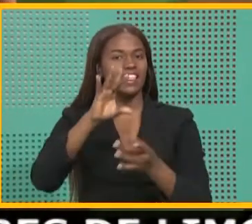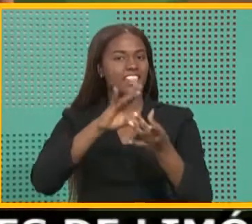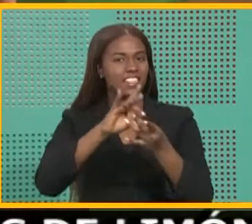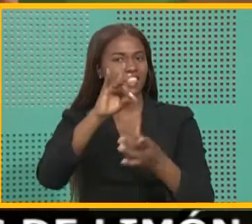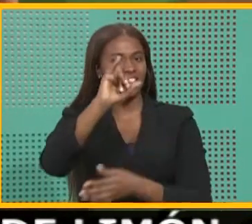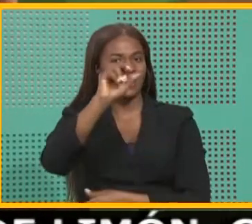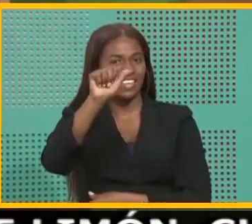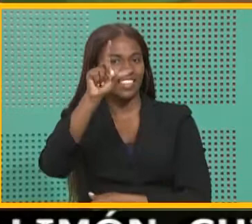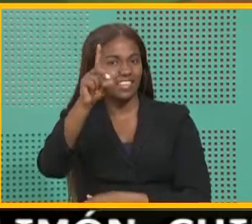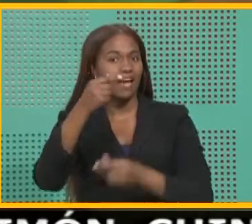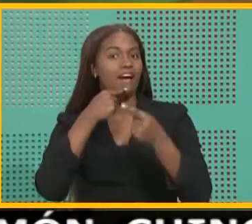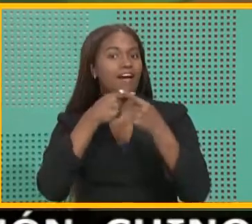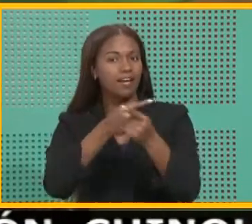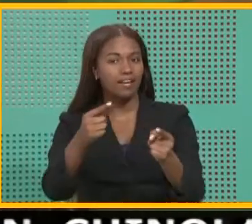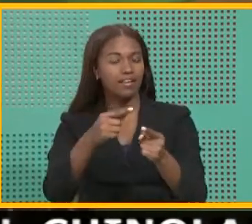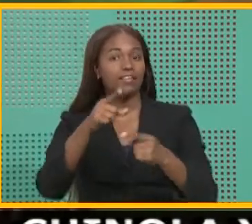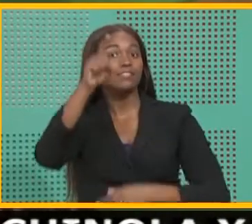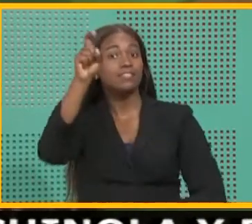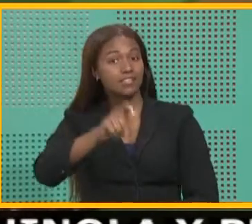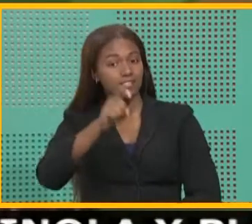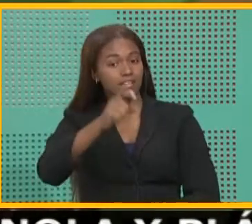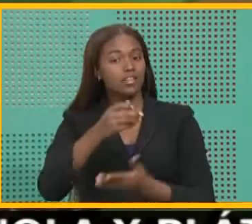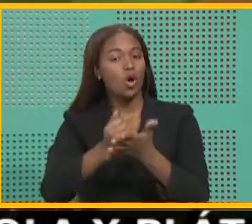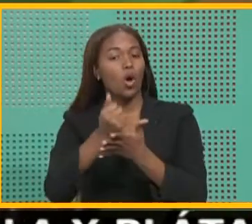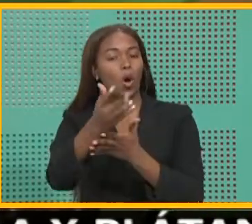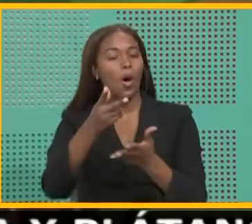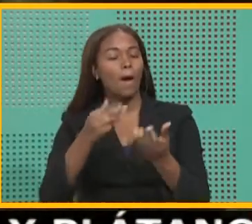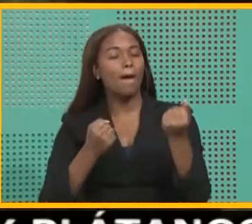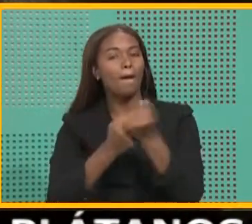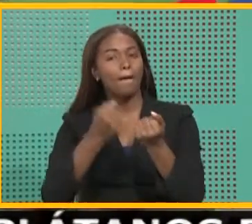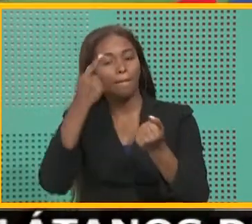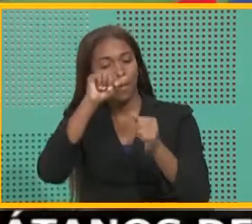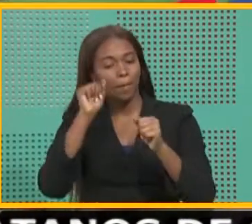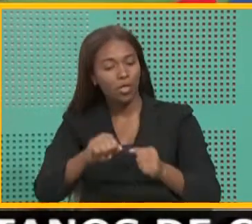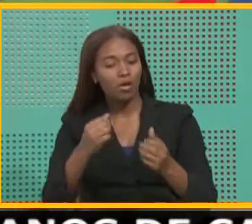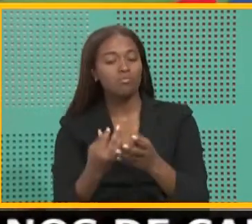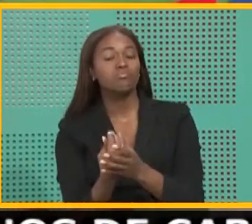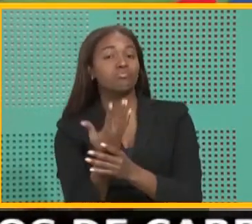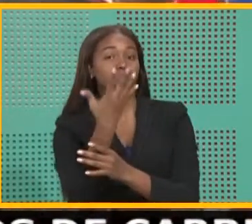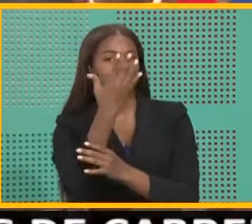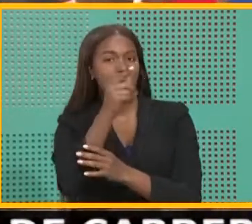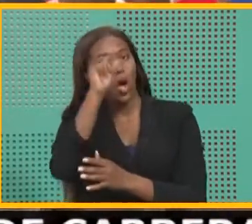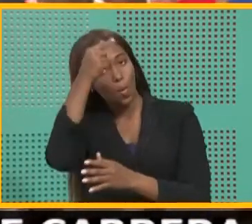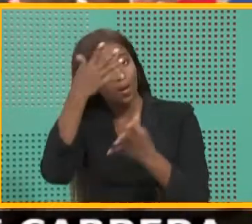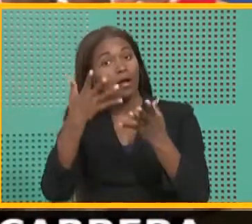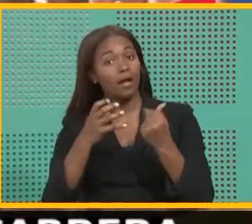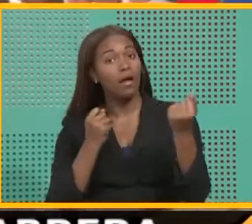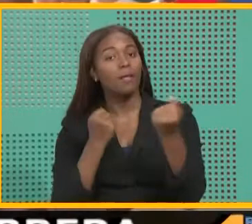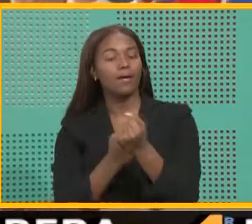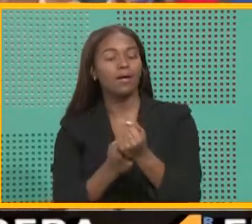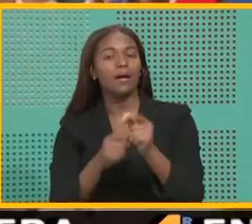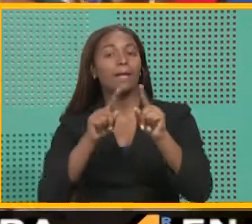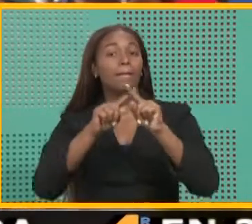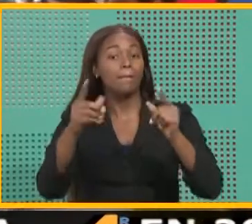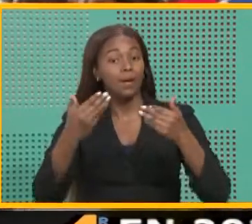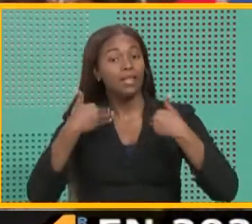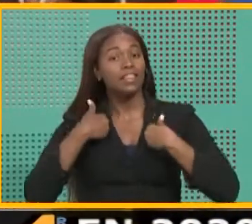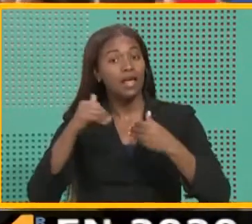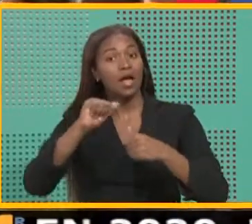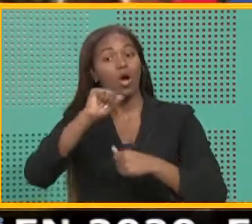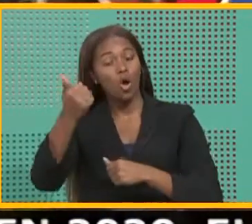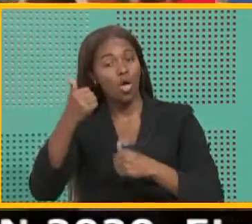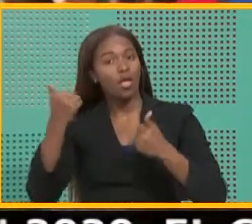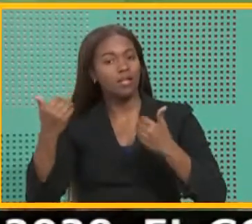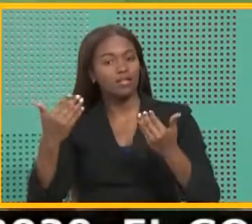anunció que necesitan financiamiento para ponerla a producir. El gobierno lo quiere apoyar. Pero hay muchos vivos que